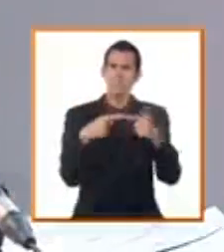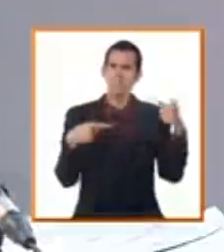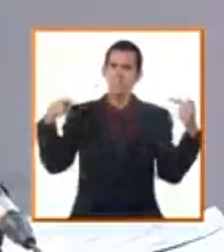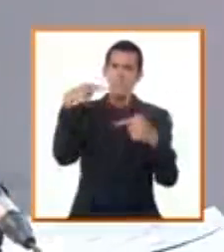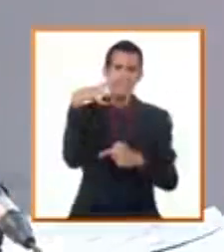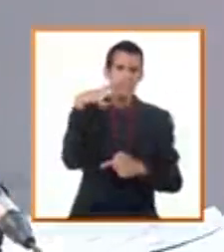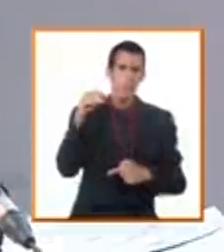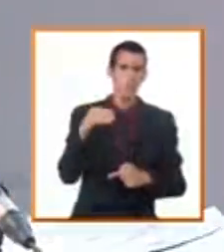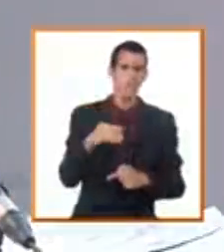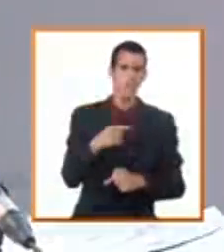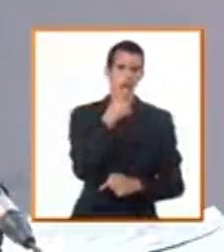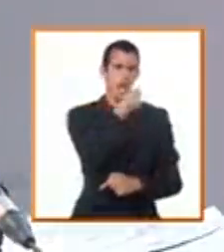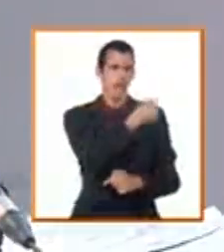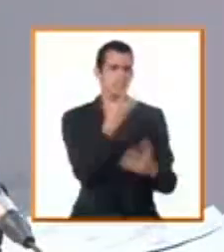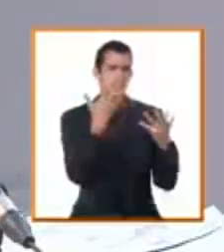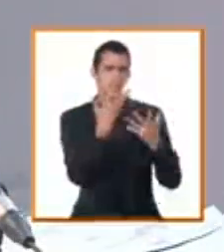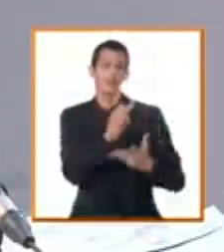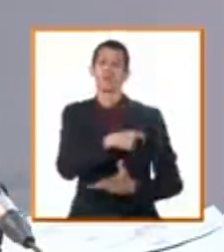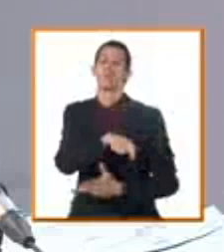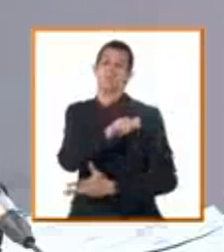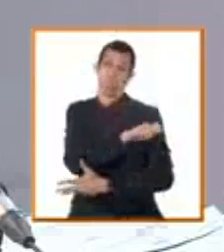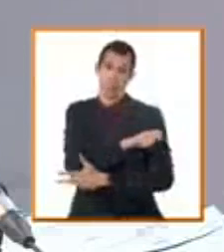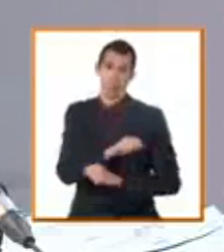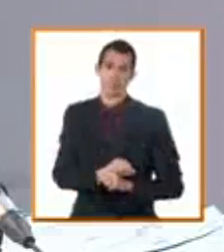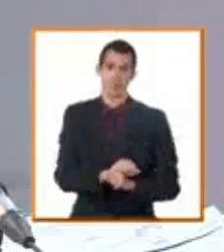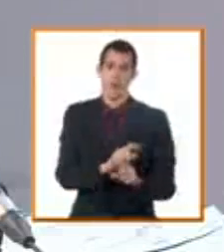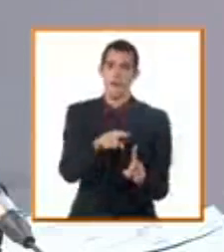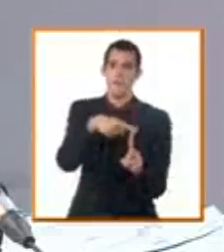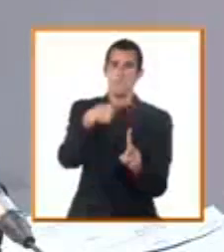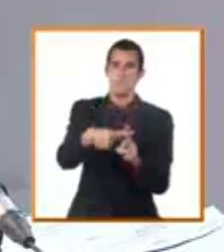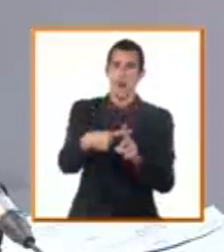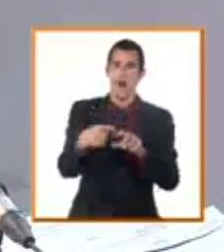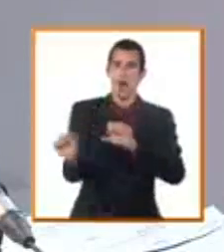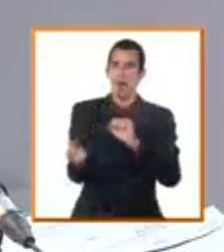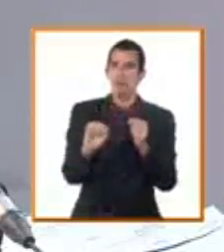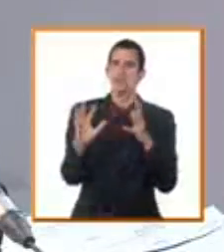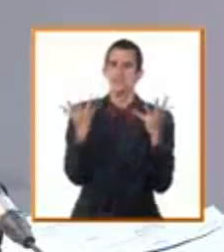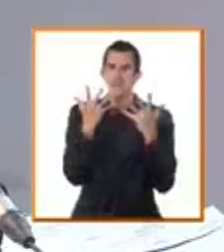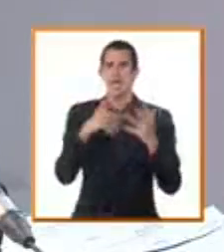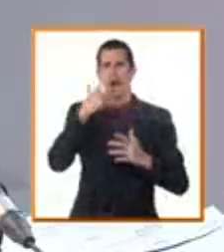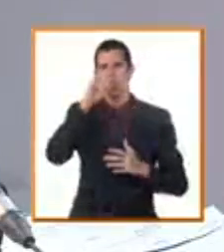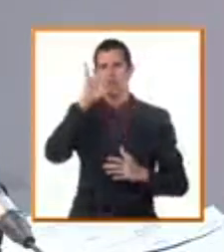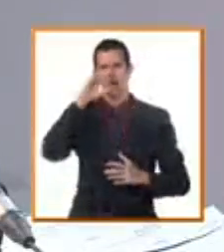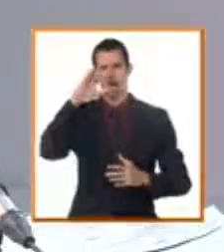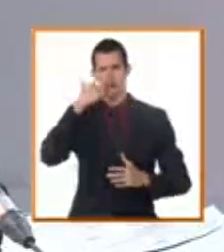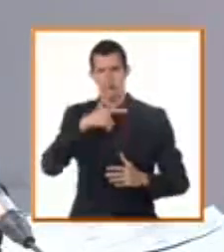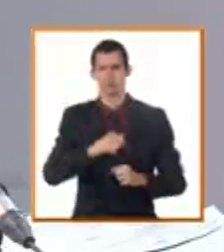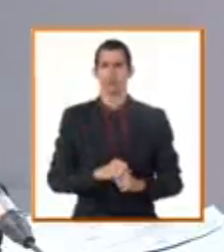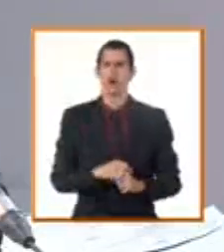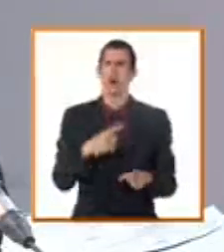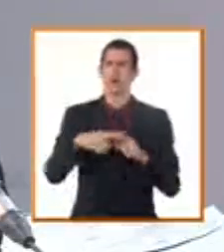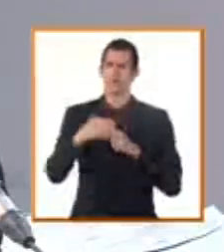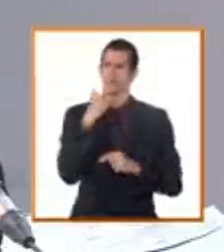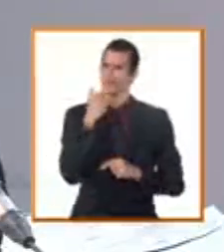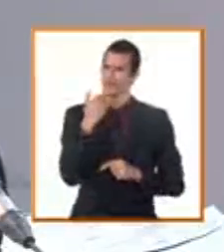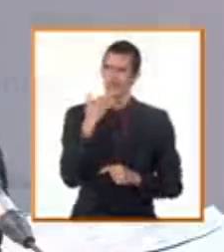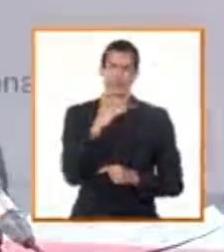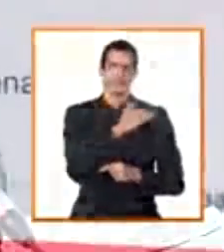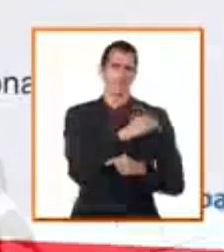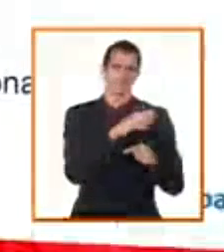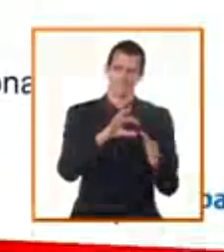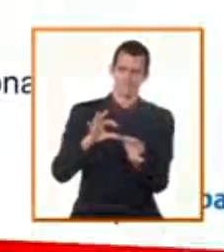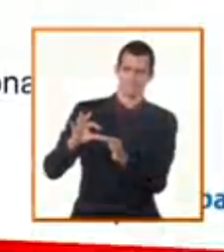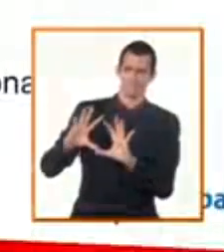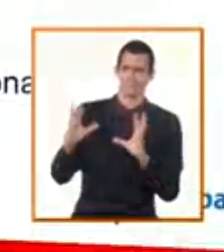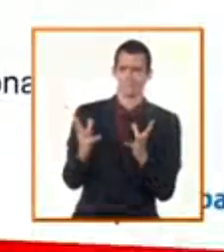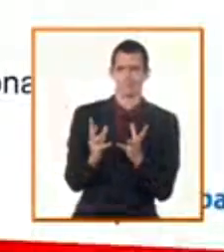las fuerzas del Ministerio del Interior, la Aduana, la Fiscalía General de la República, un sistema jurídico y judicial efectivo. Hoy tenemos la